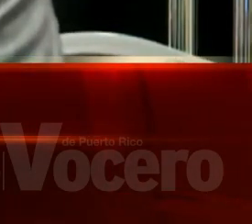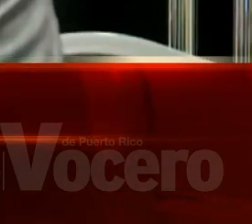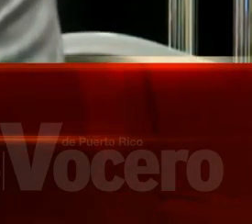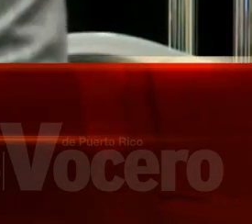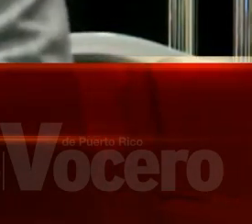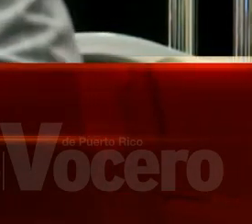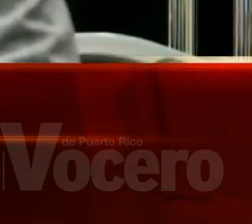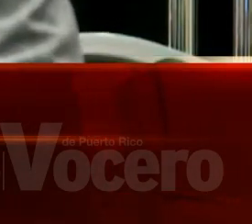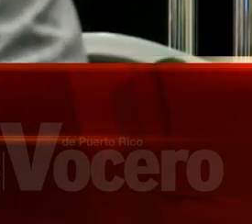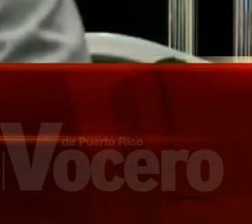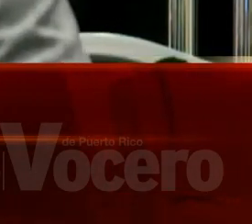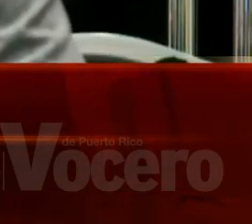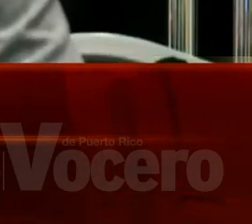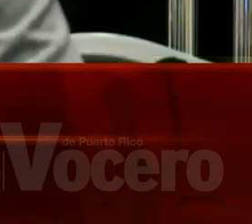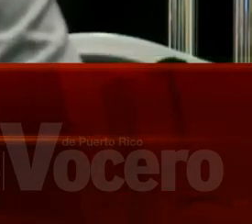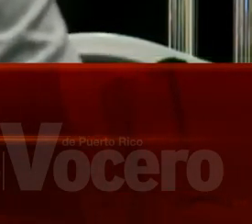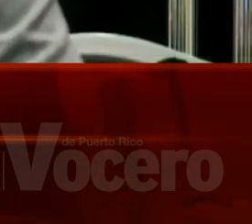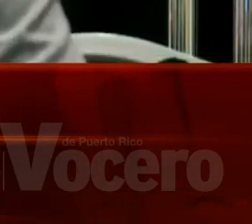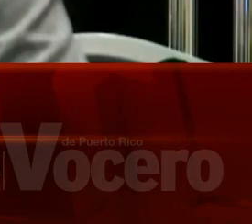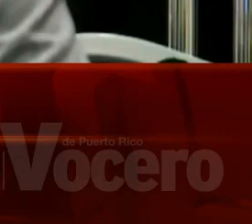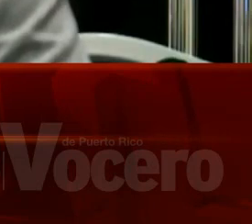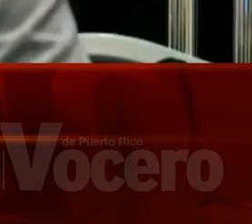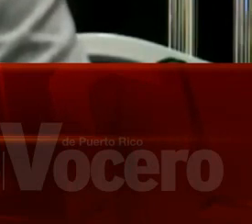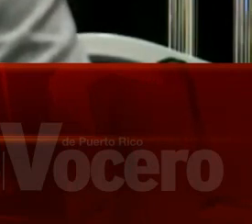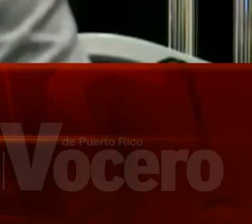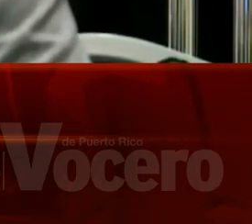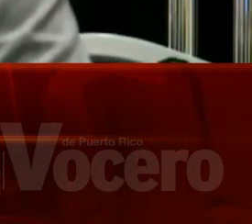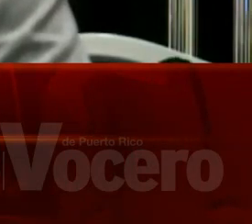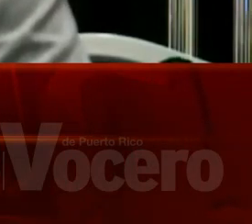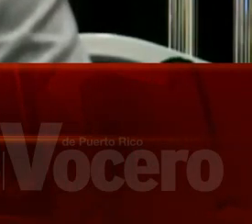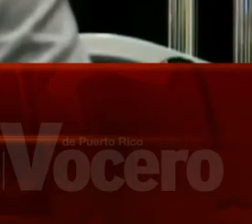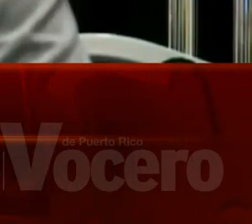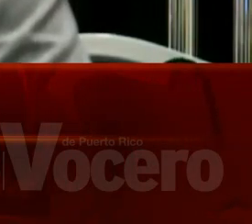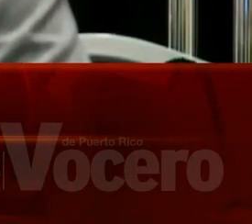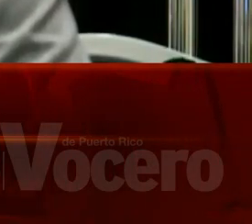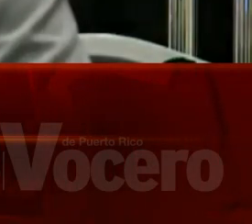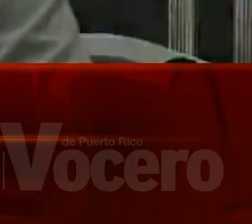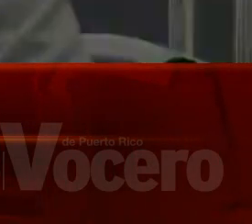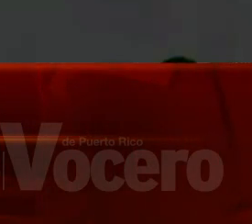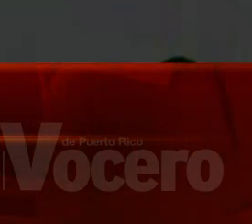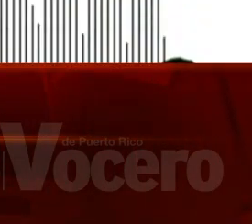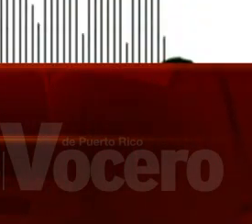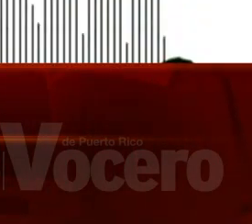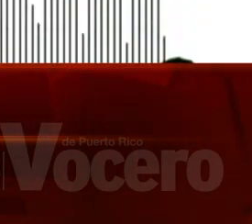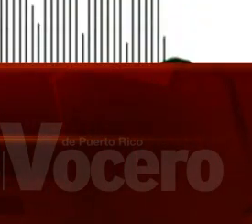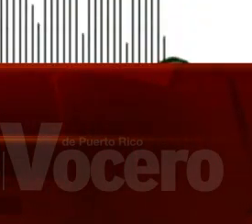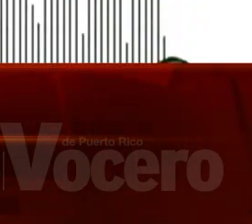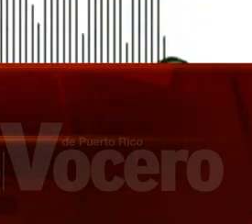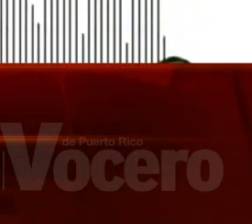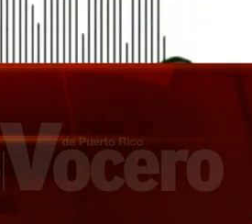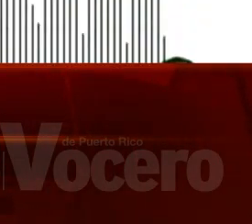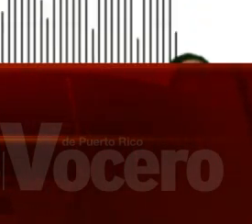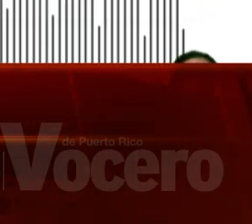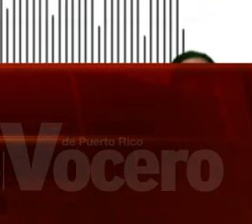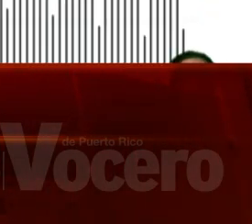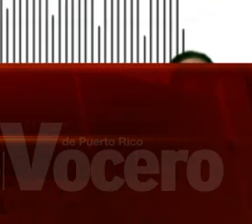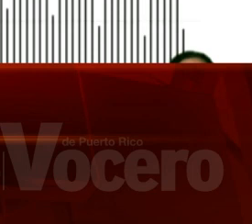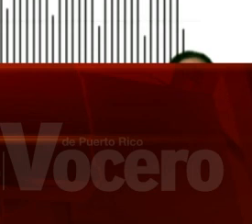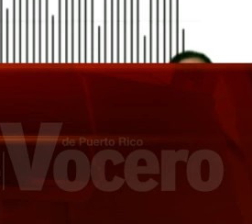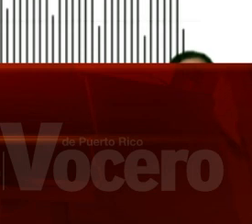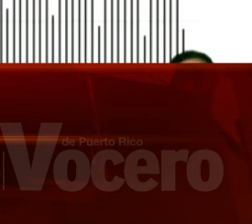La curva epidémica se construye con los casos que se diagnostican mediante la prueba molecular, o sea que son